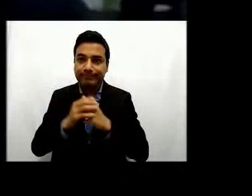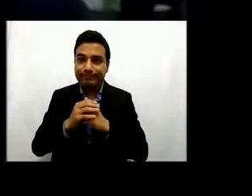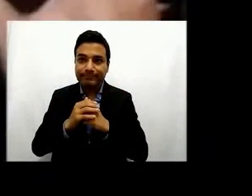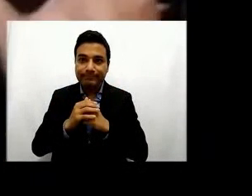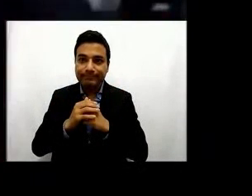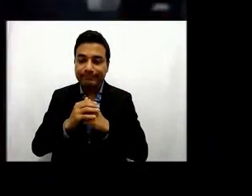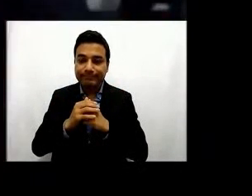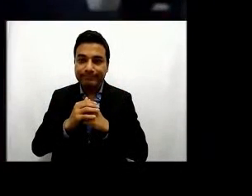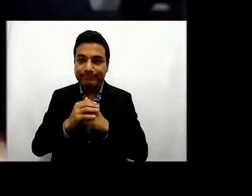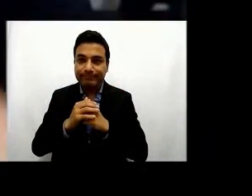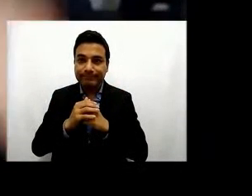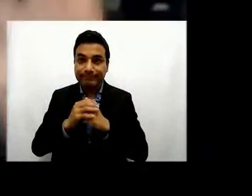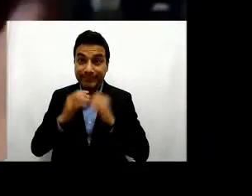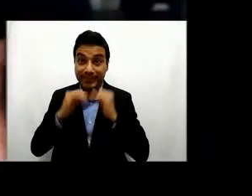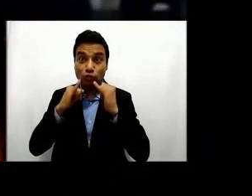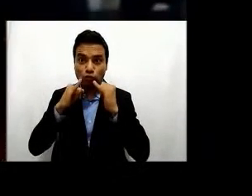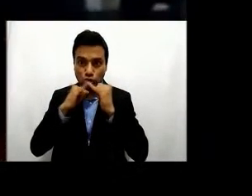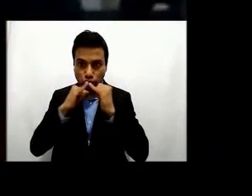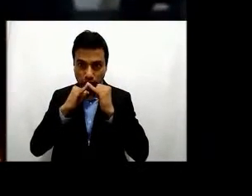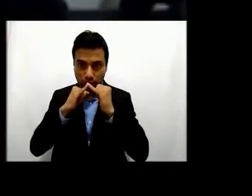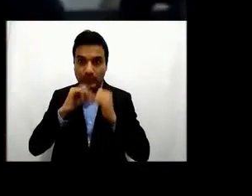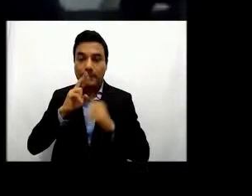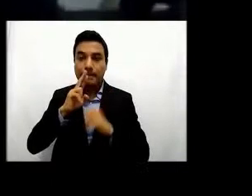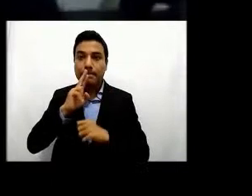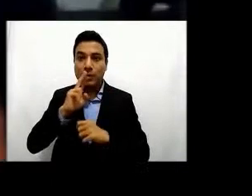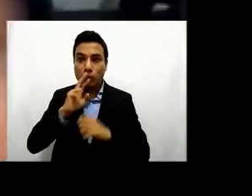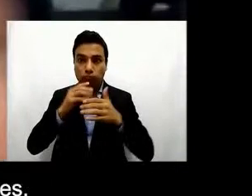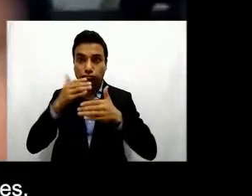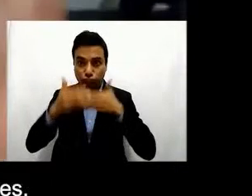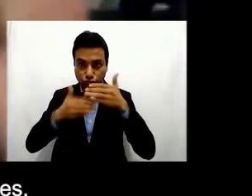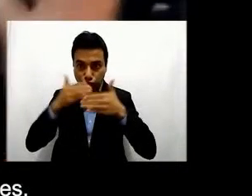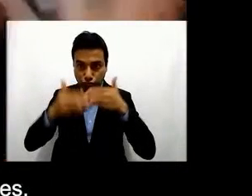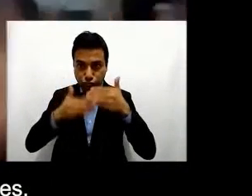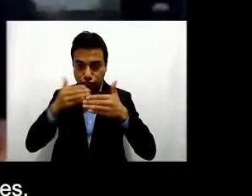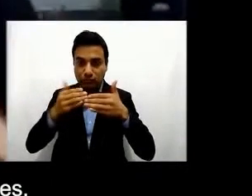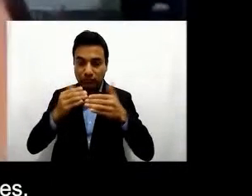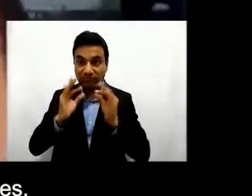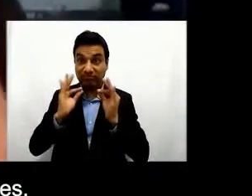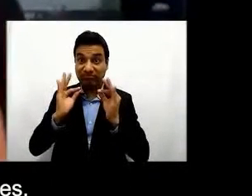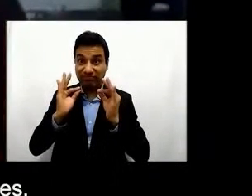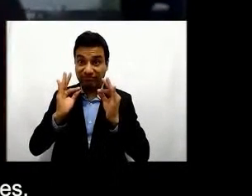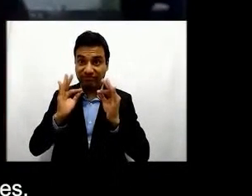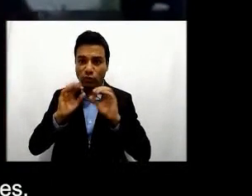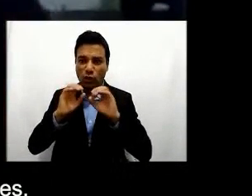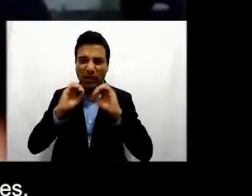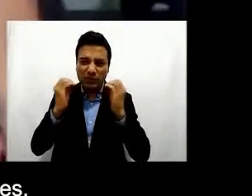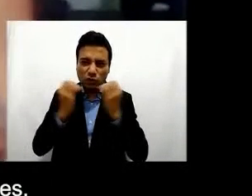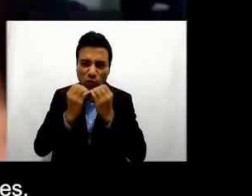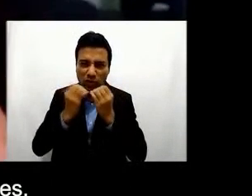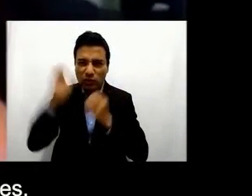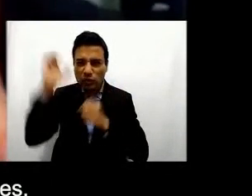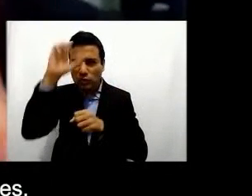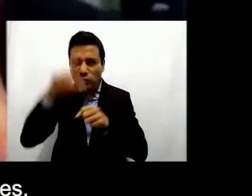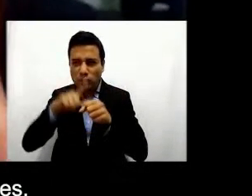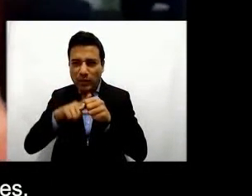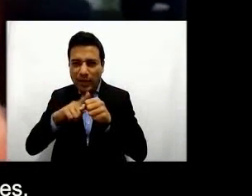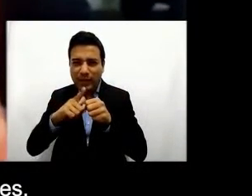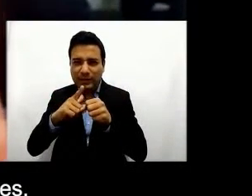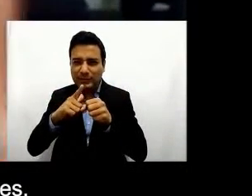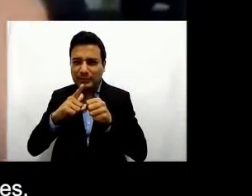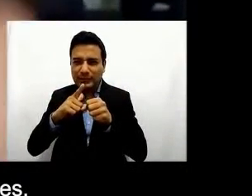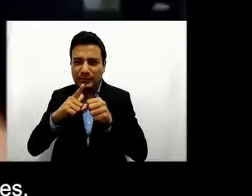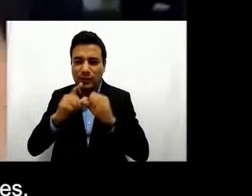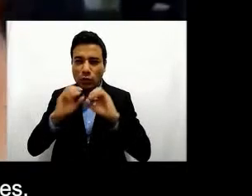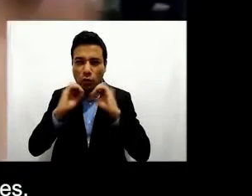decir la palabra, instituciones, sino también en otras instituciones, organizaciones culturales,